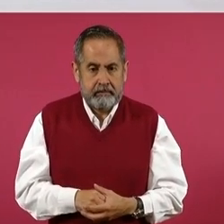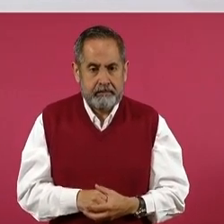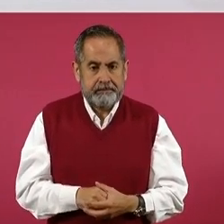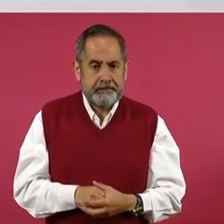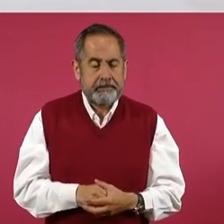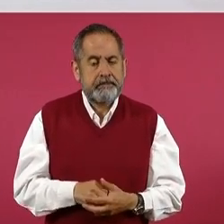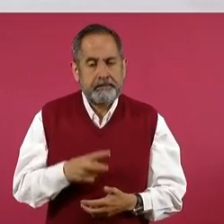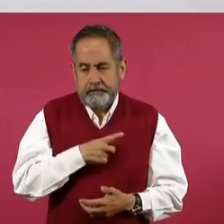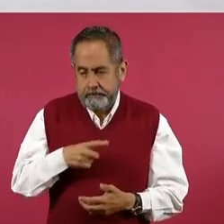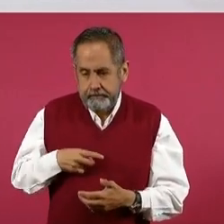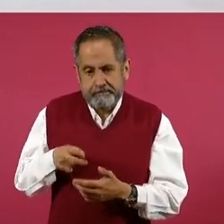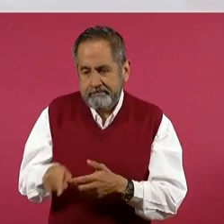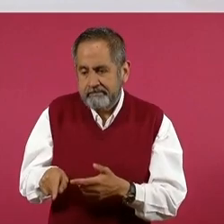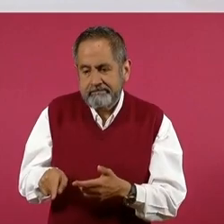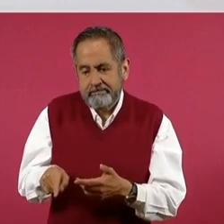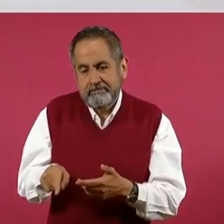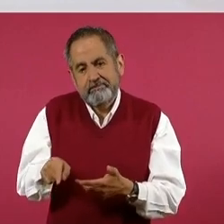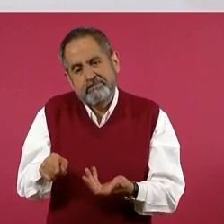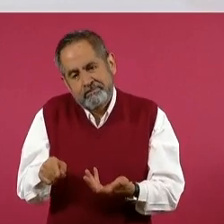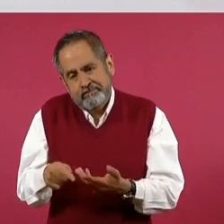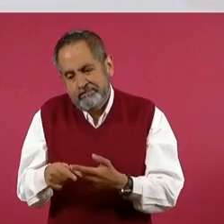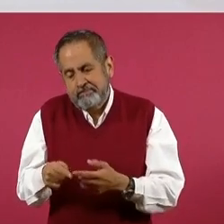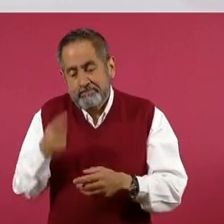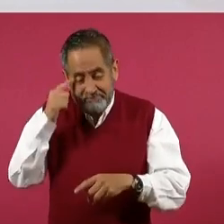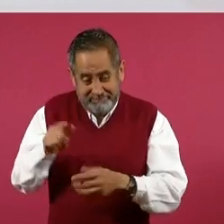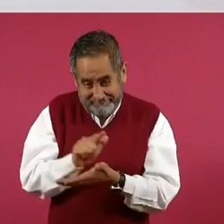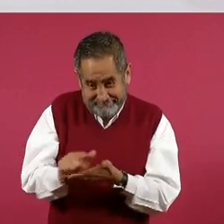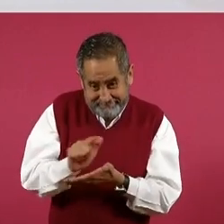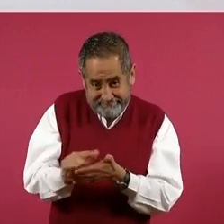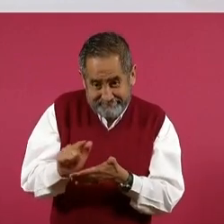Y se tiene que quemar gas